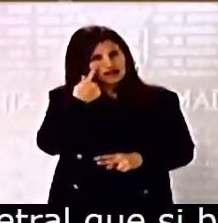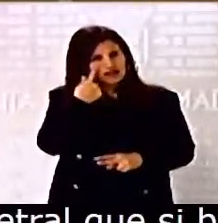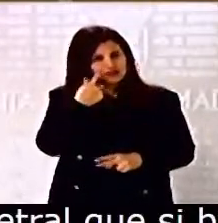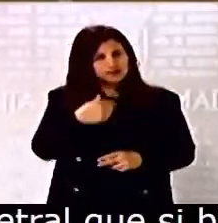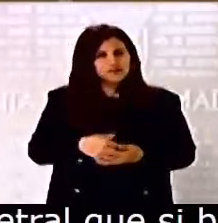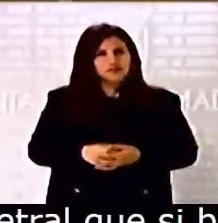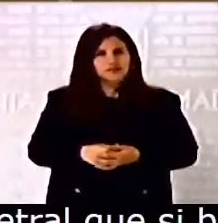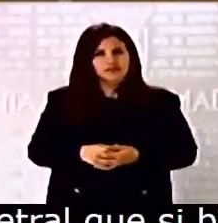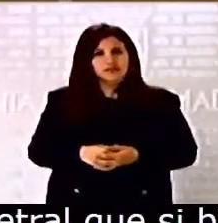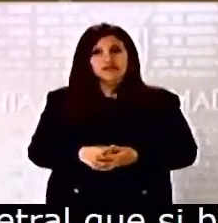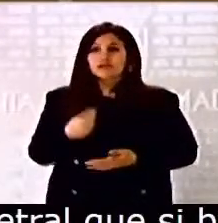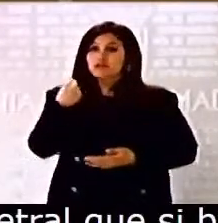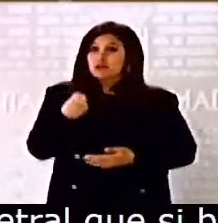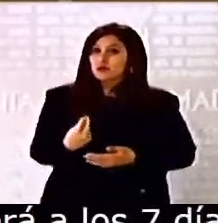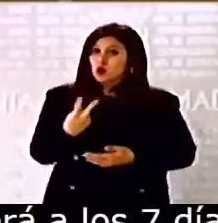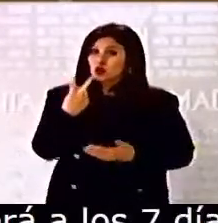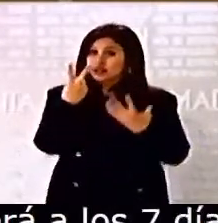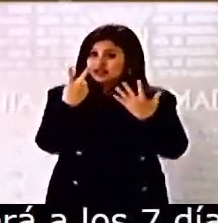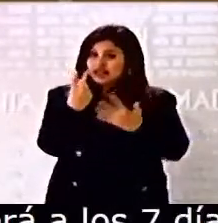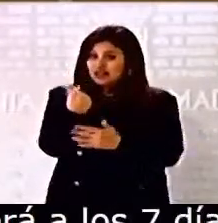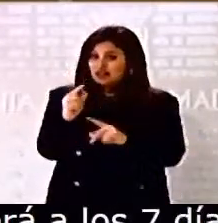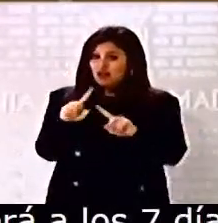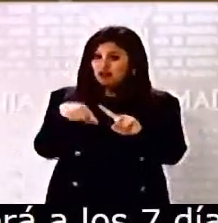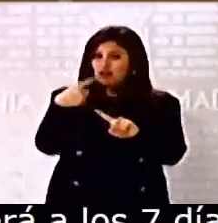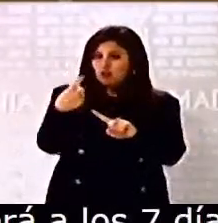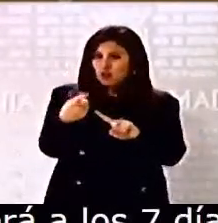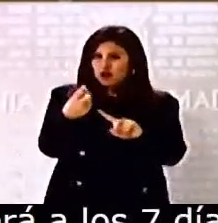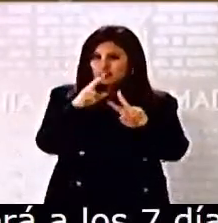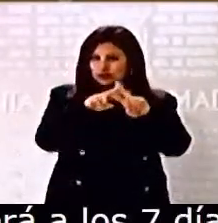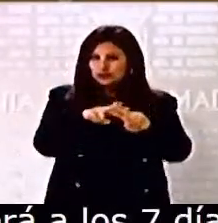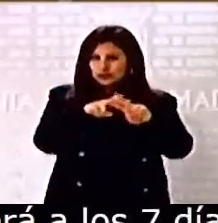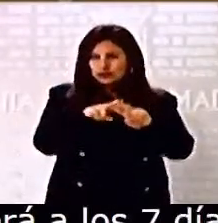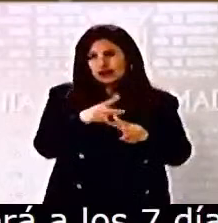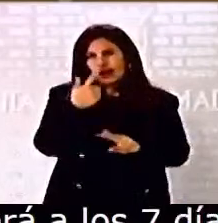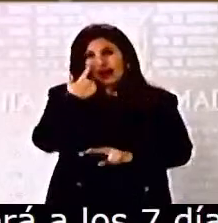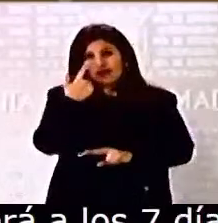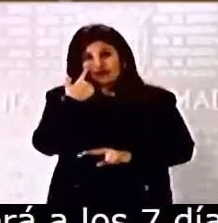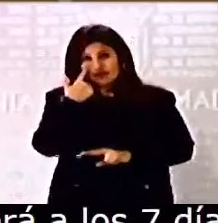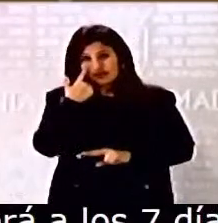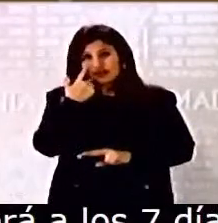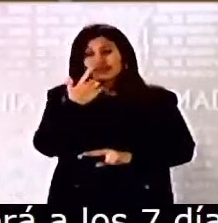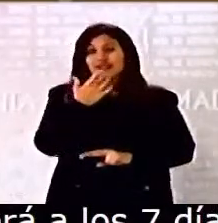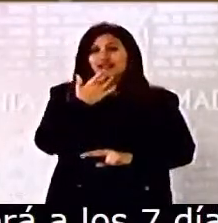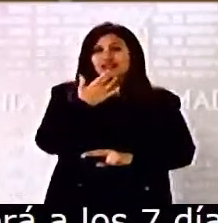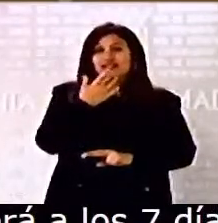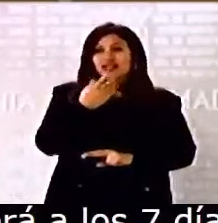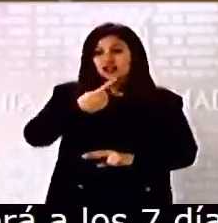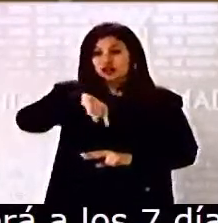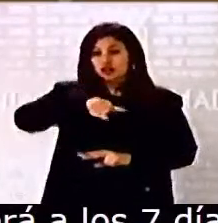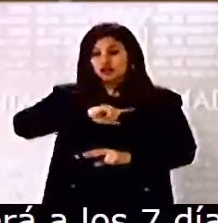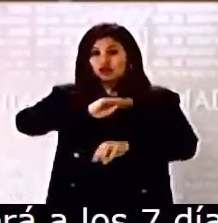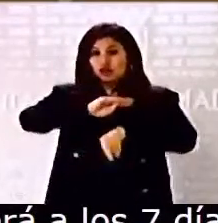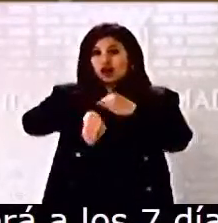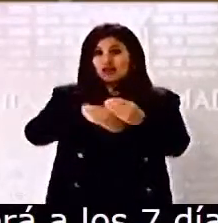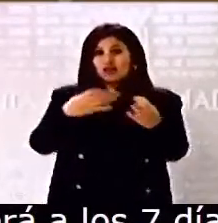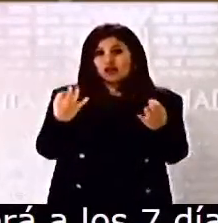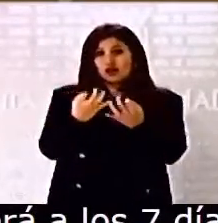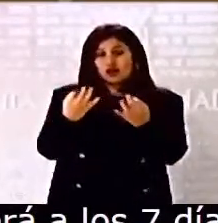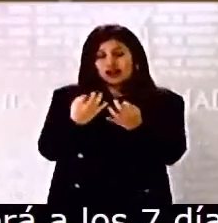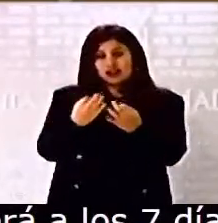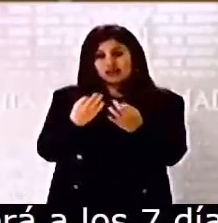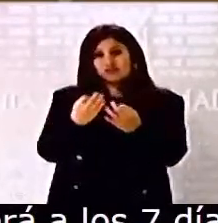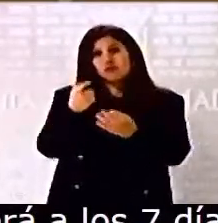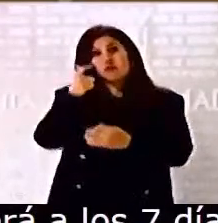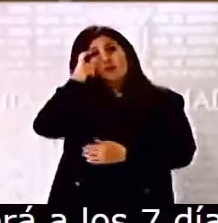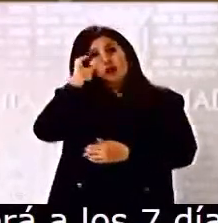Y será a los 7 días porque de perimetrar precozmente las localidades, como estamos haciendo en esta ocasión,